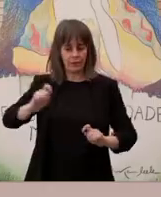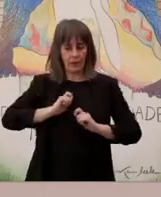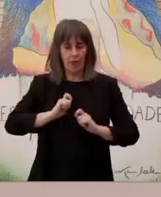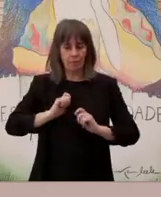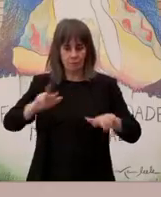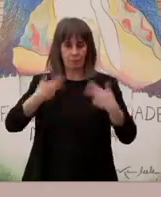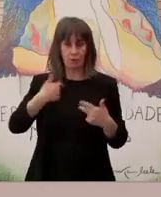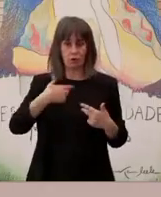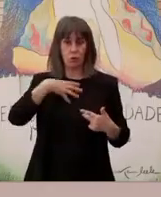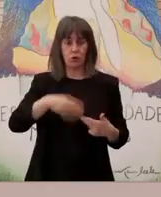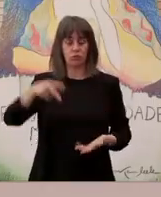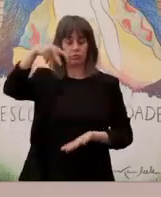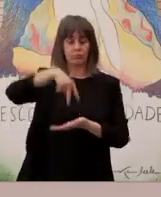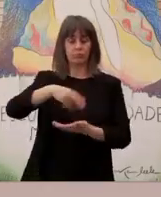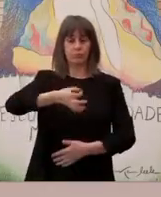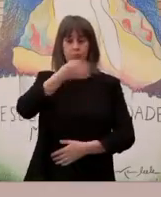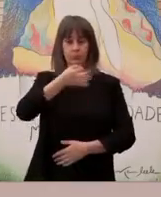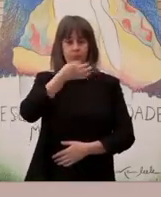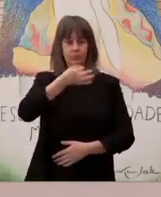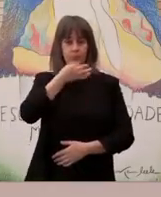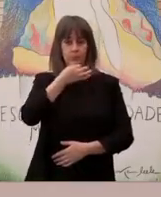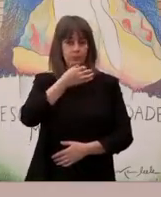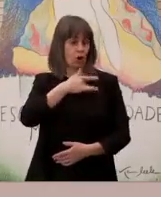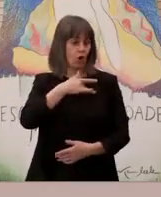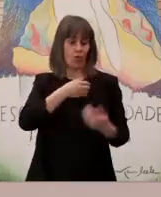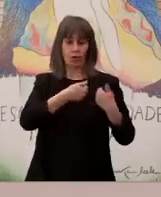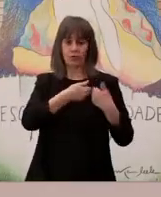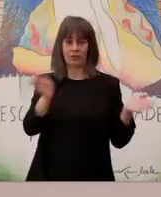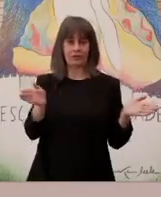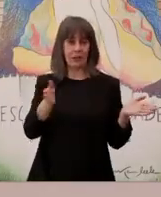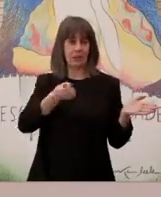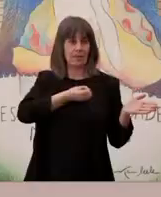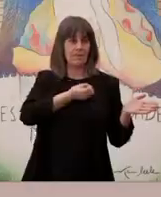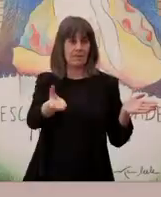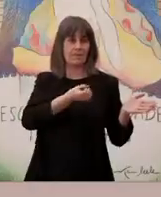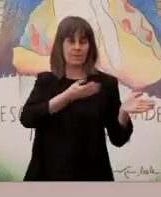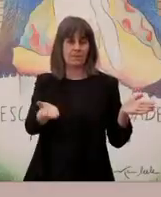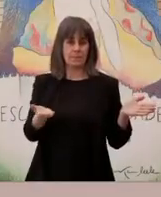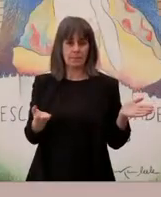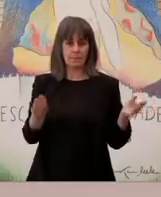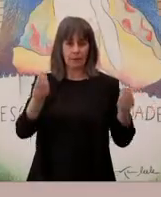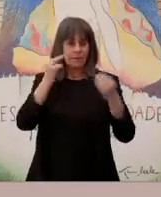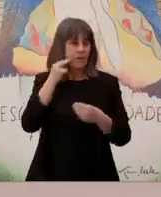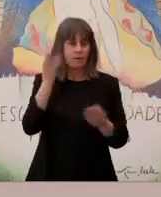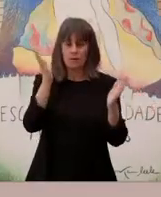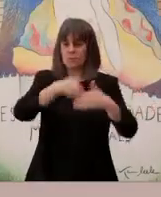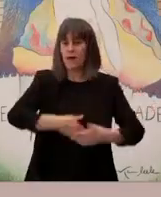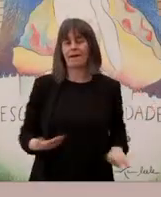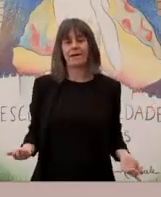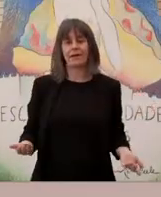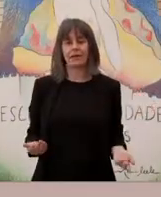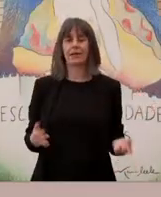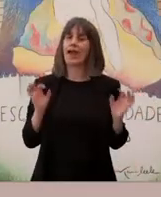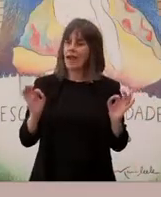estar aquí en esta sala falando con corazón falando intermedo aunque que querés decir eso